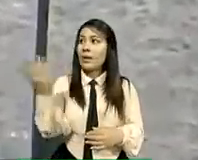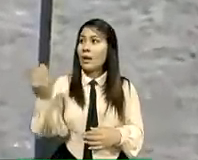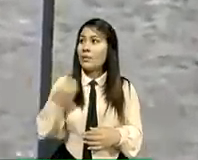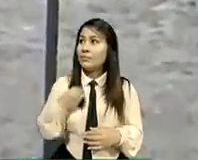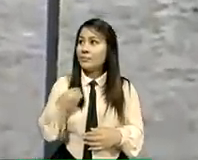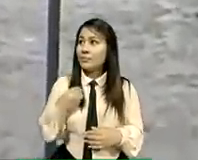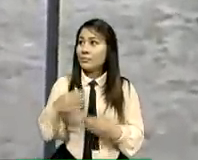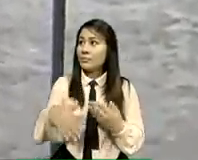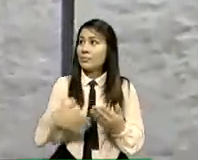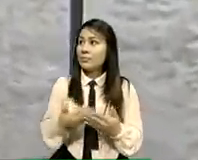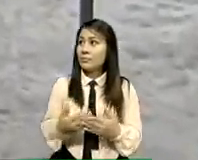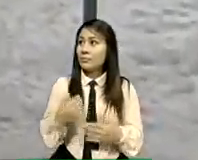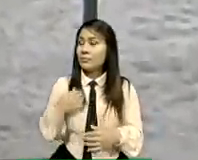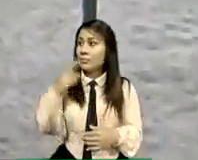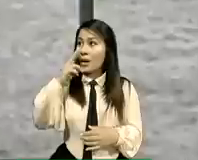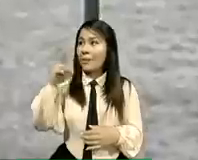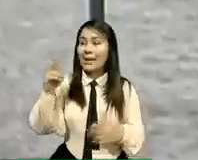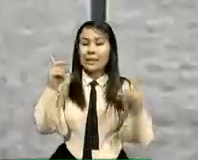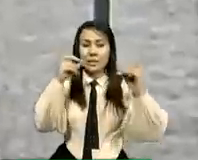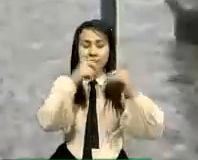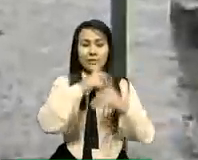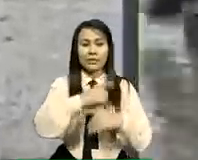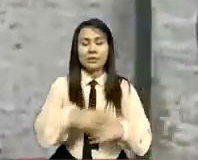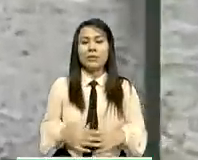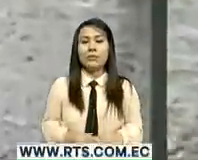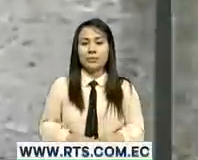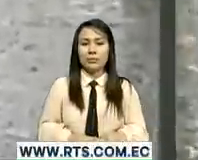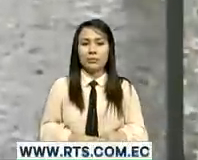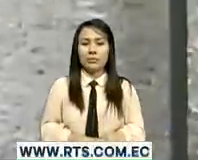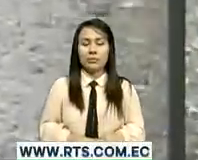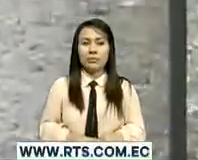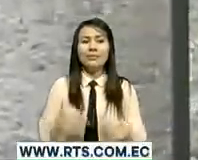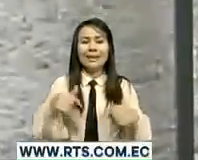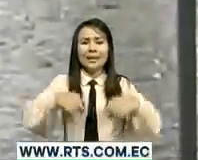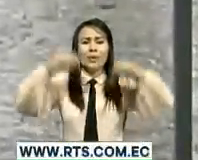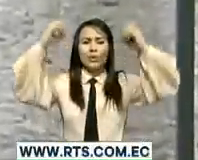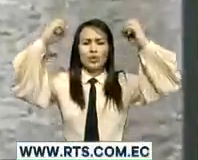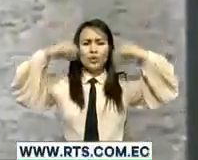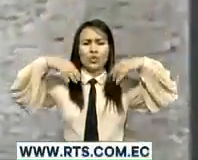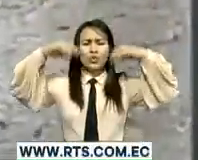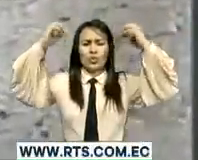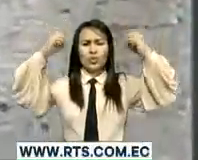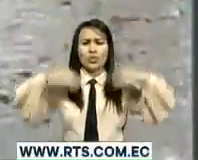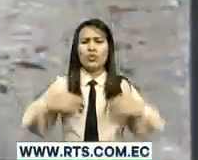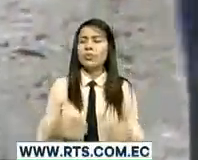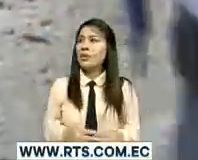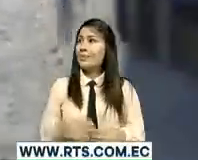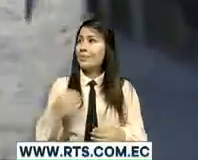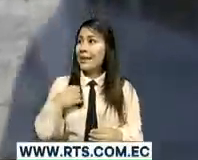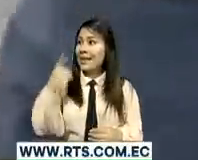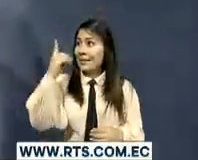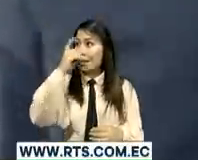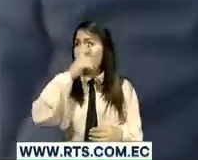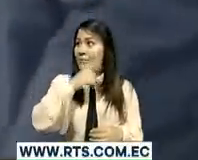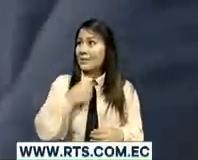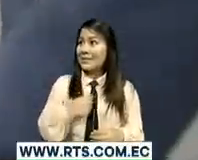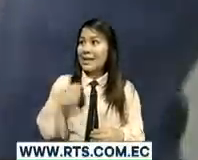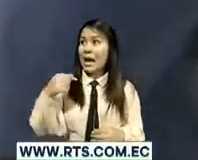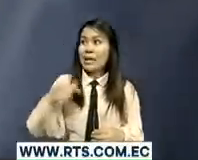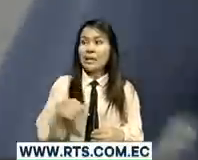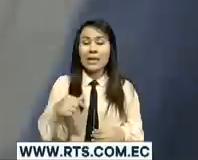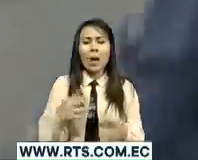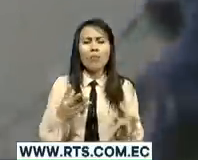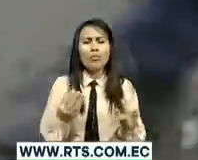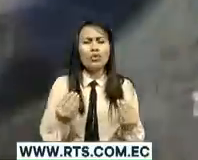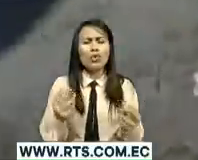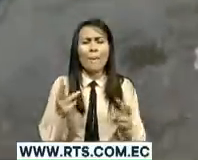basura para evitar que, producto de las lluvias, esto se pueda tornar en el taponamiento de las alcantarillas. Y ojo, estamos allá,